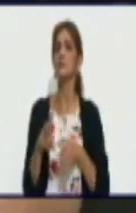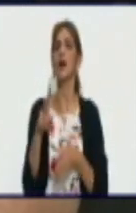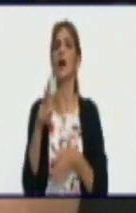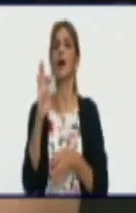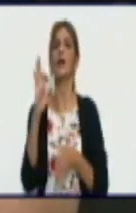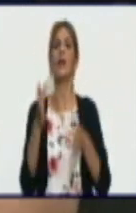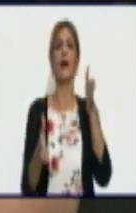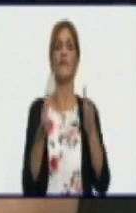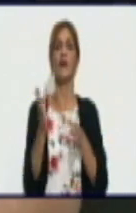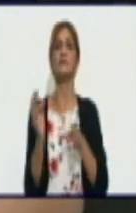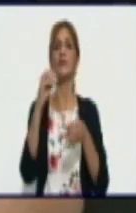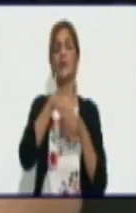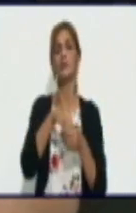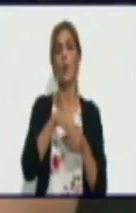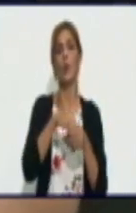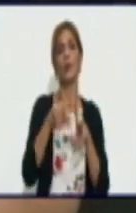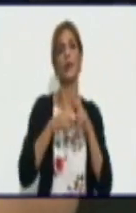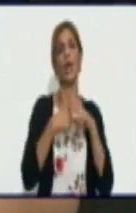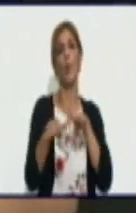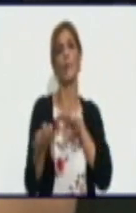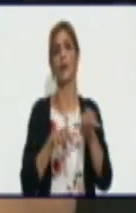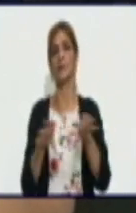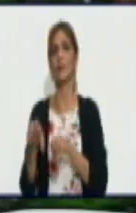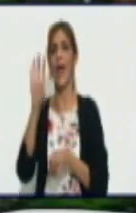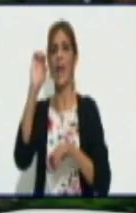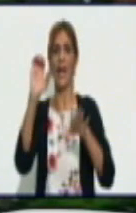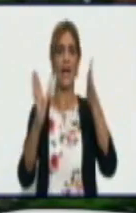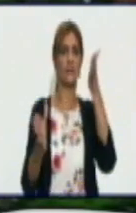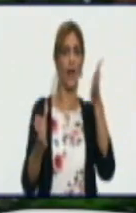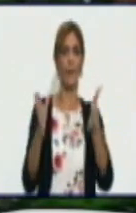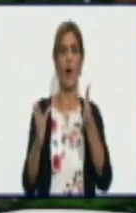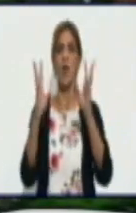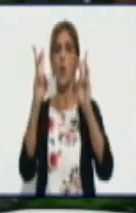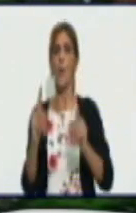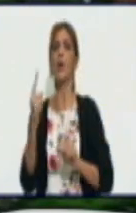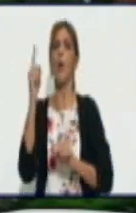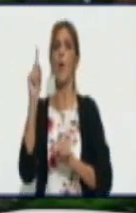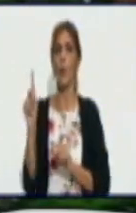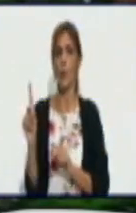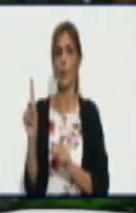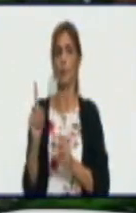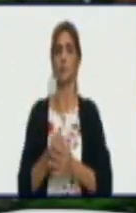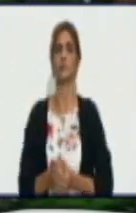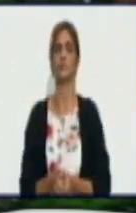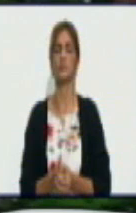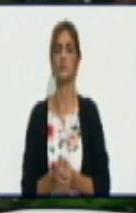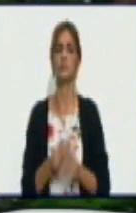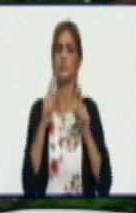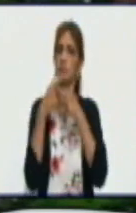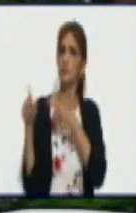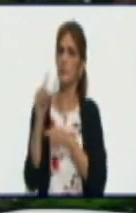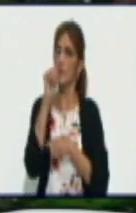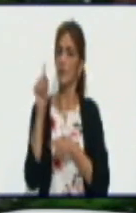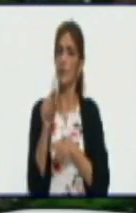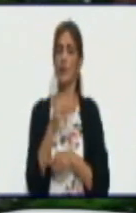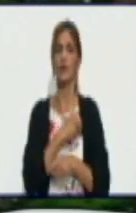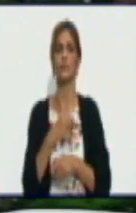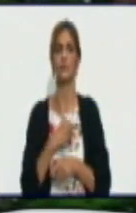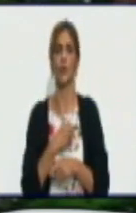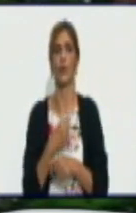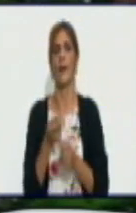dentro de la fase recuperativa en su etapa número uno. Ahora bien, doctora, teniendo en cuenta la situación que hoy registra